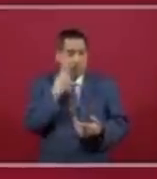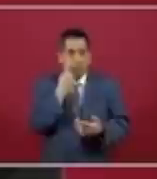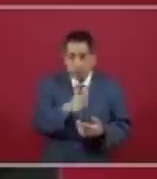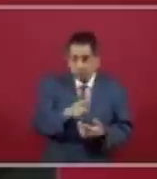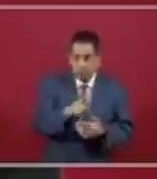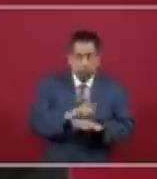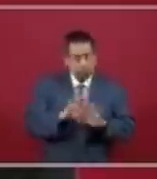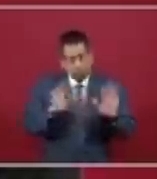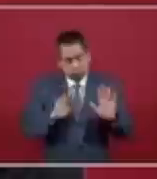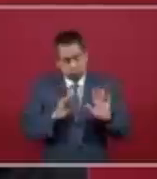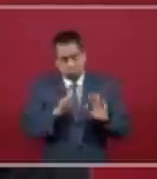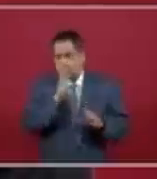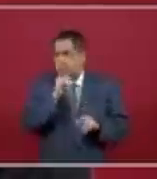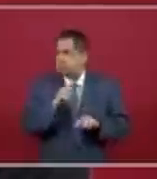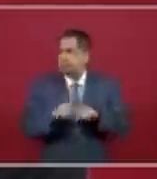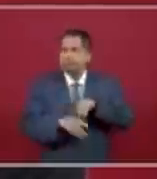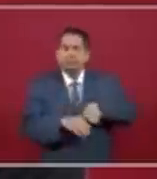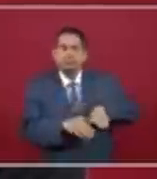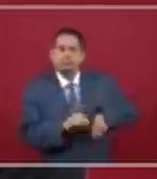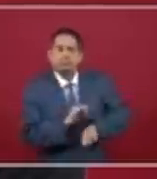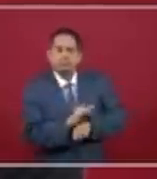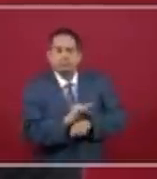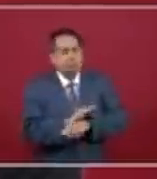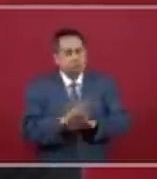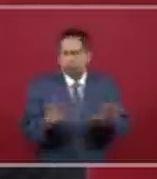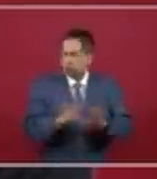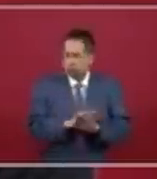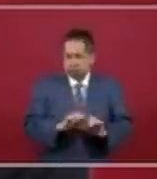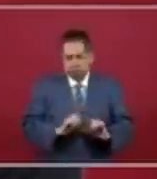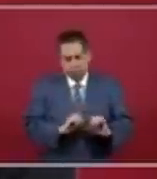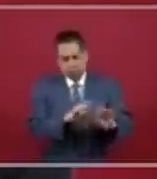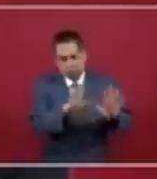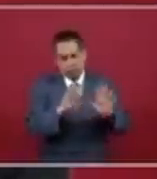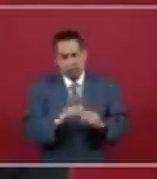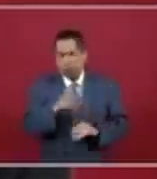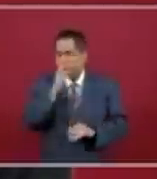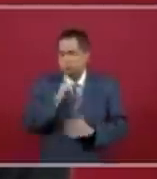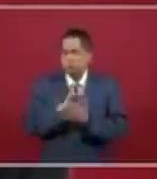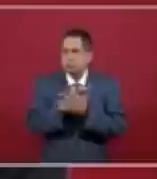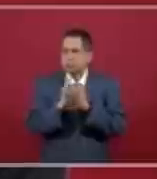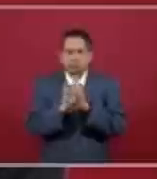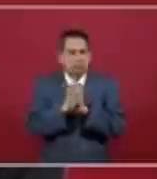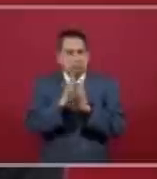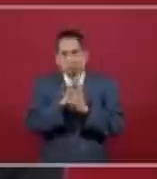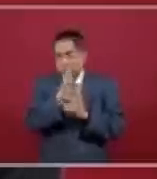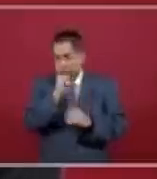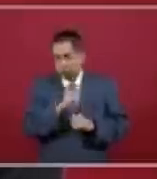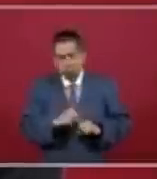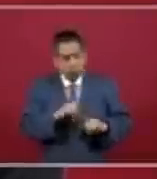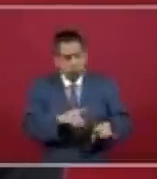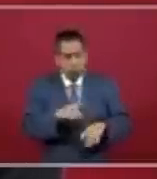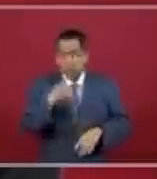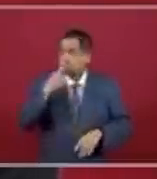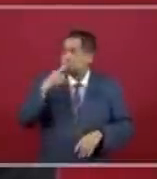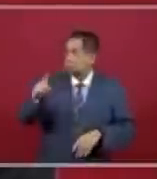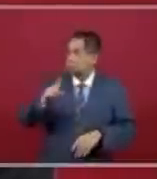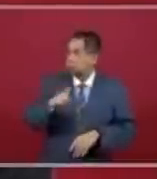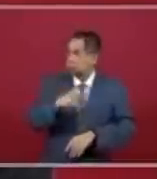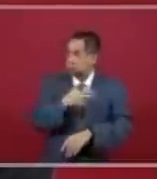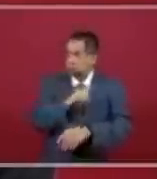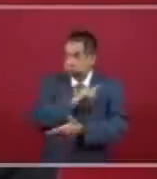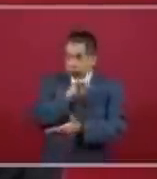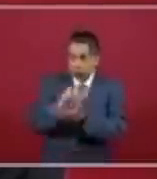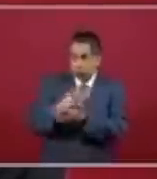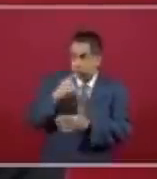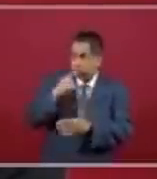pues no podemos taparlo, no podemos ser cómplices, eso